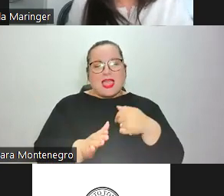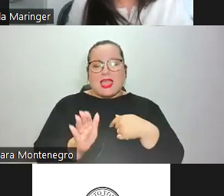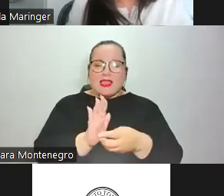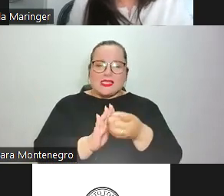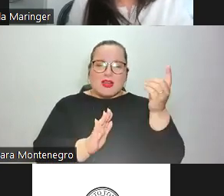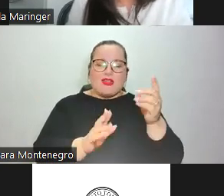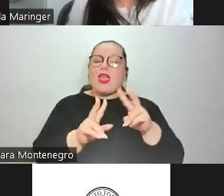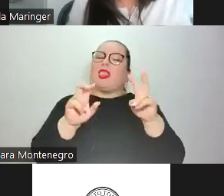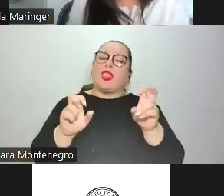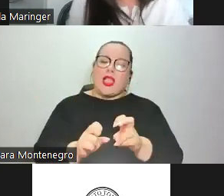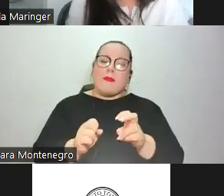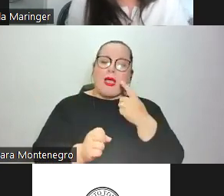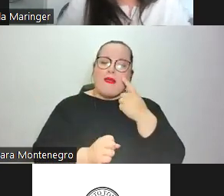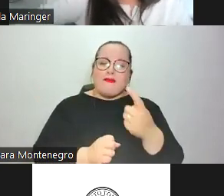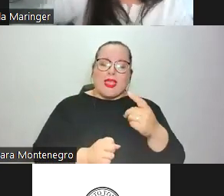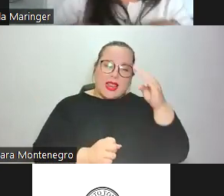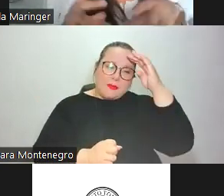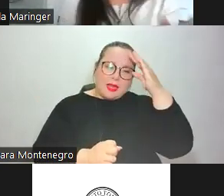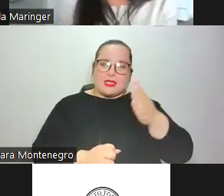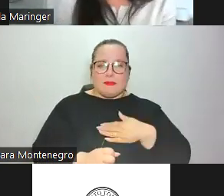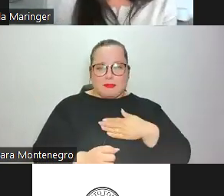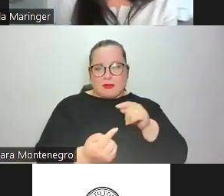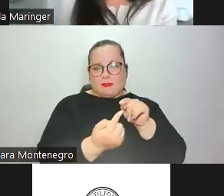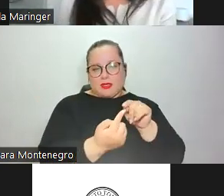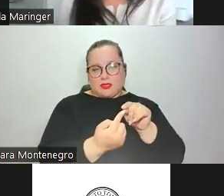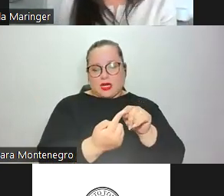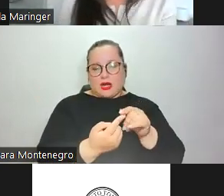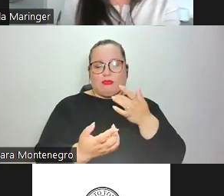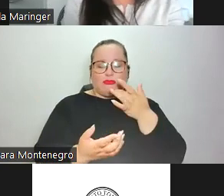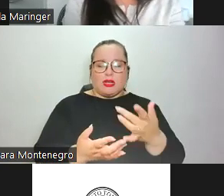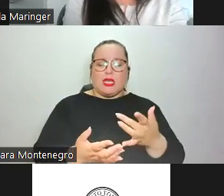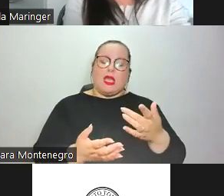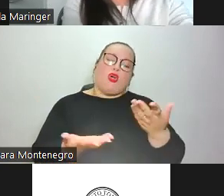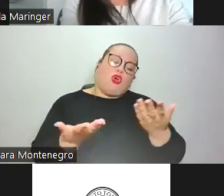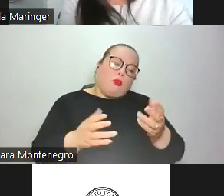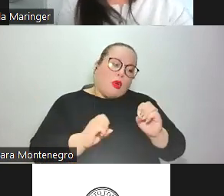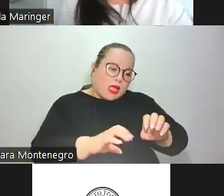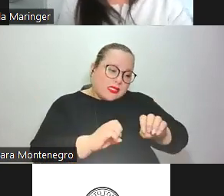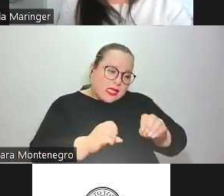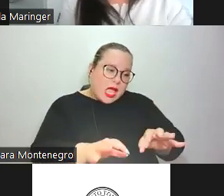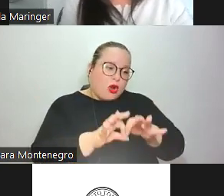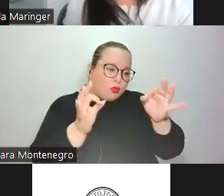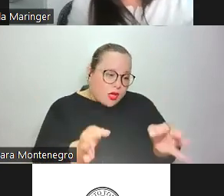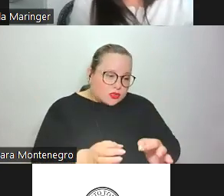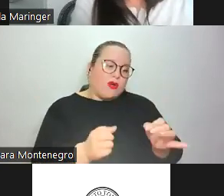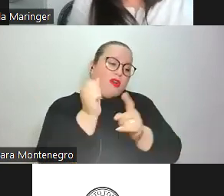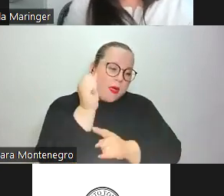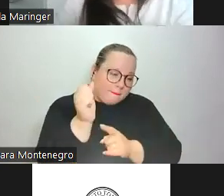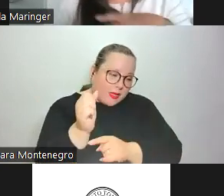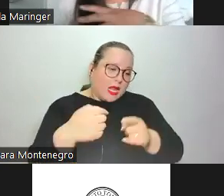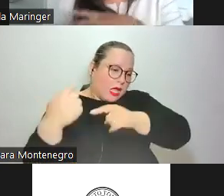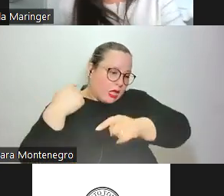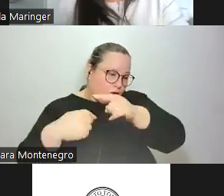vida tienen que ver mucho con las experiencias personales, con la forma en que nos criaron, nos educaron, el nivel